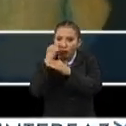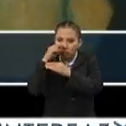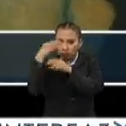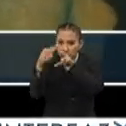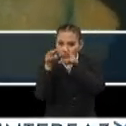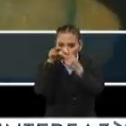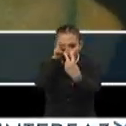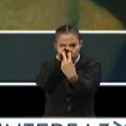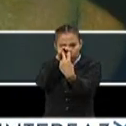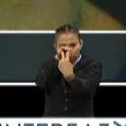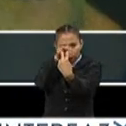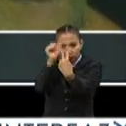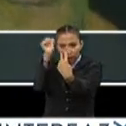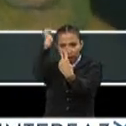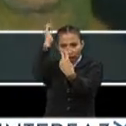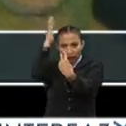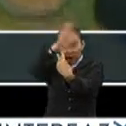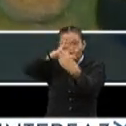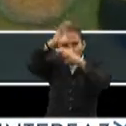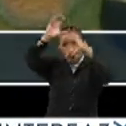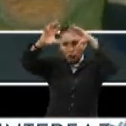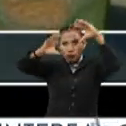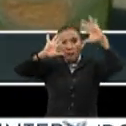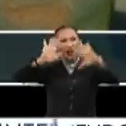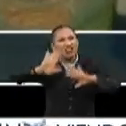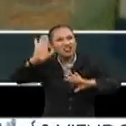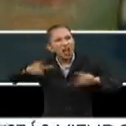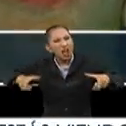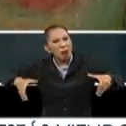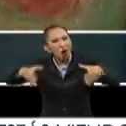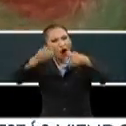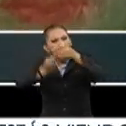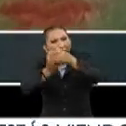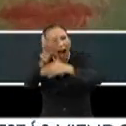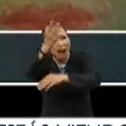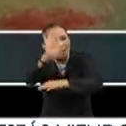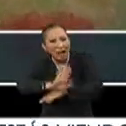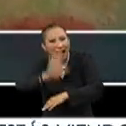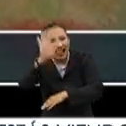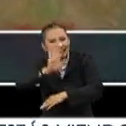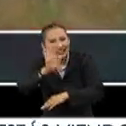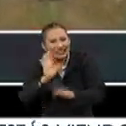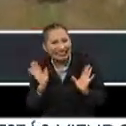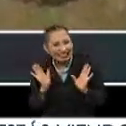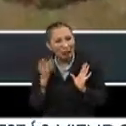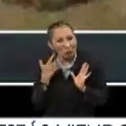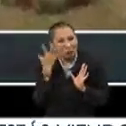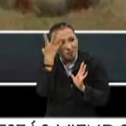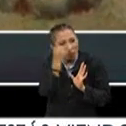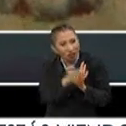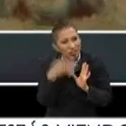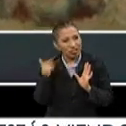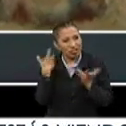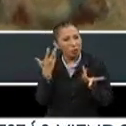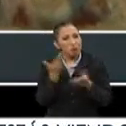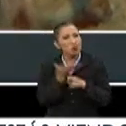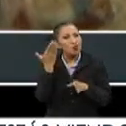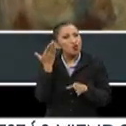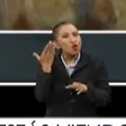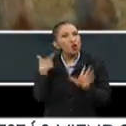mirándonos, y todo el fondo de atrás de nubes, así como si fueran emanaciones piroclásticas, ¿no? Entonces, bueno, es como